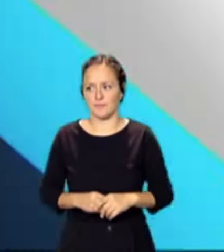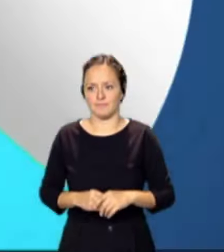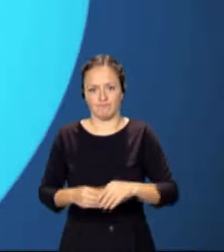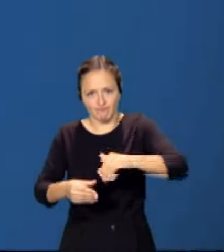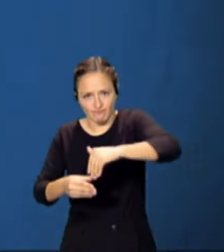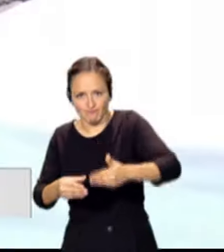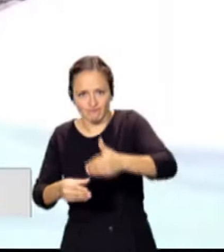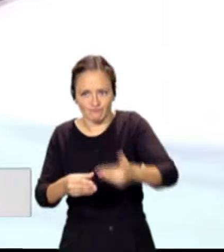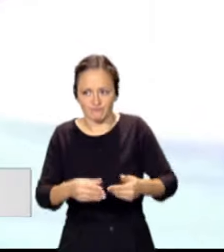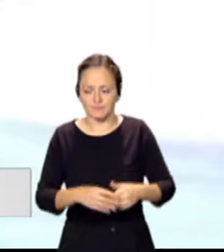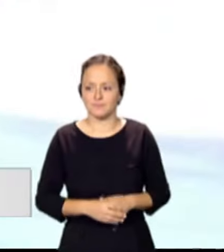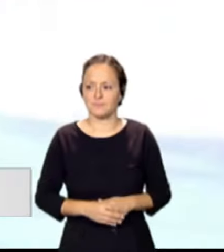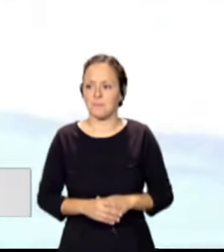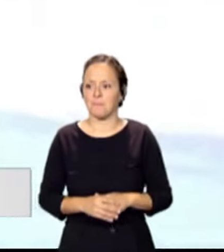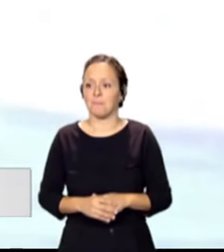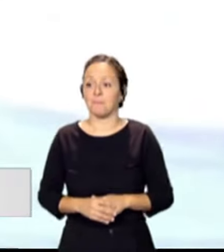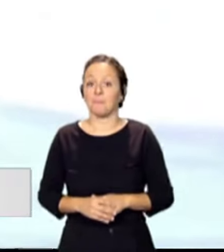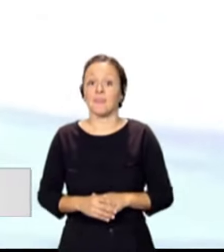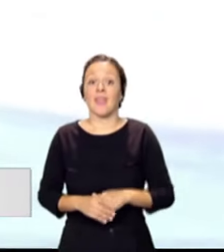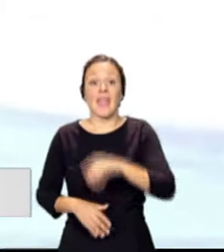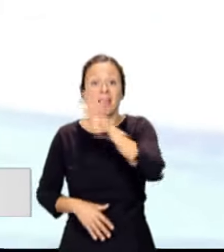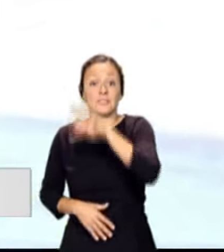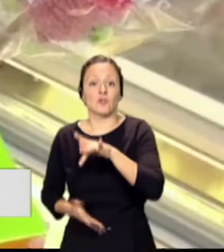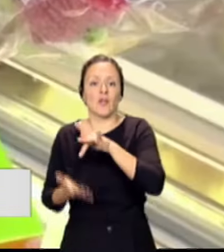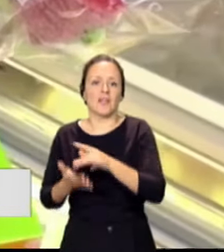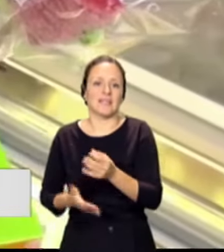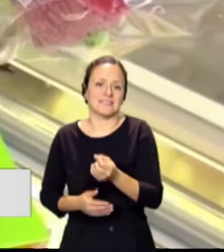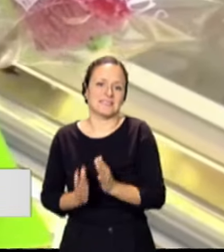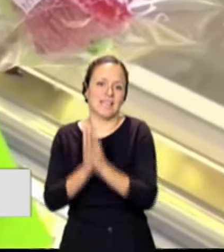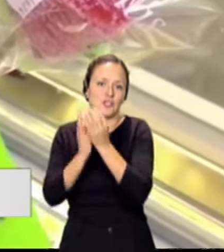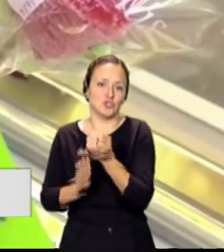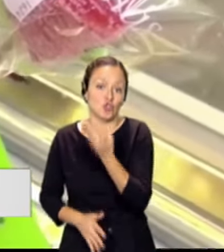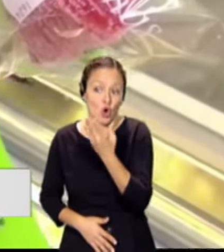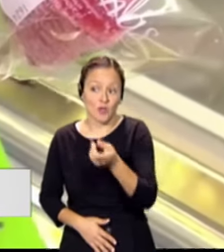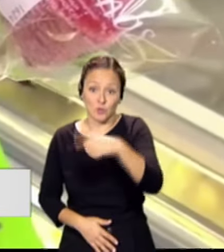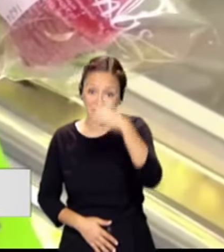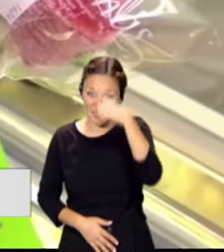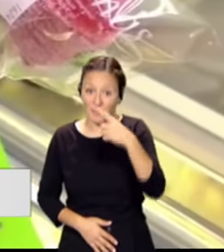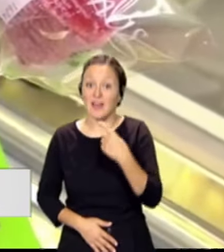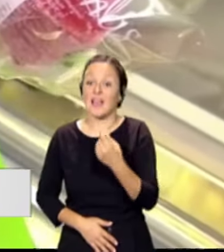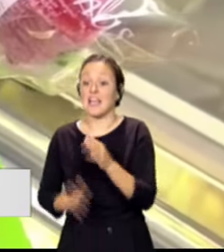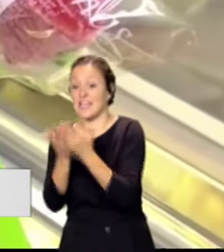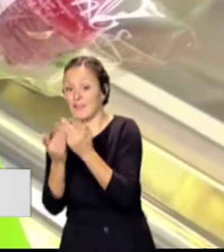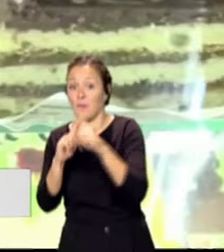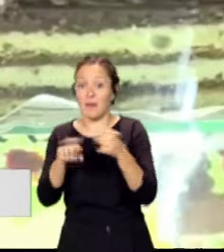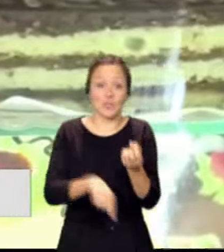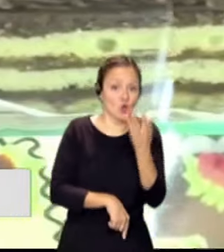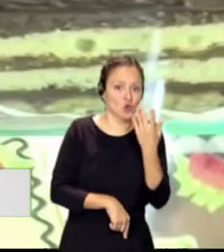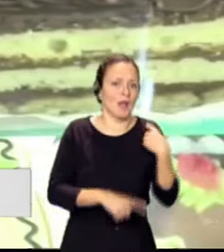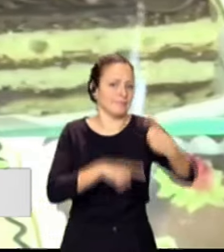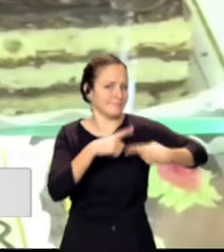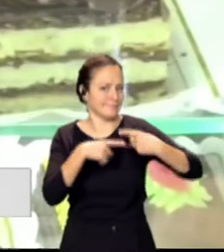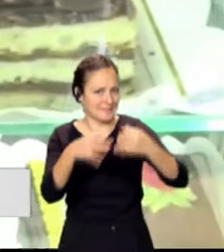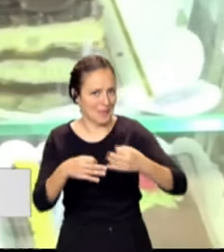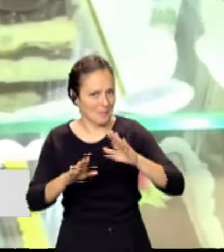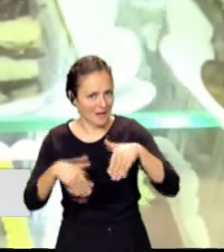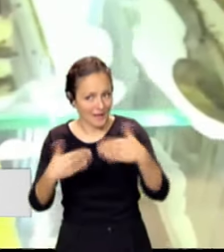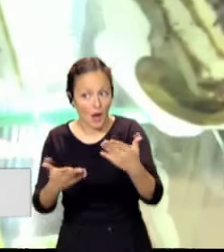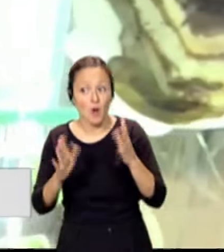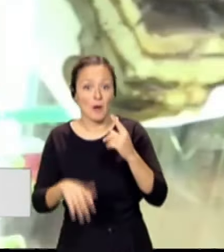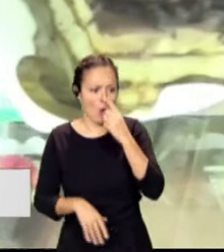presentación y en Cataluña el día de San Jordi Ya saben ustedes que es tradición regalar un libro y una rosa pero también en los últimos años se ha